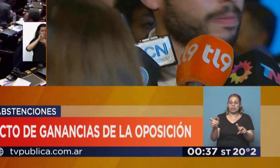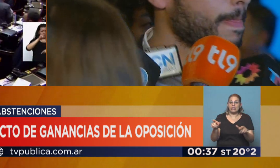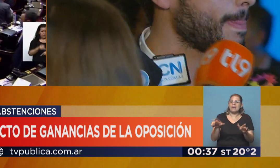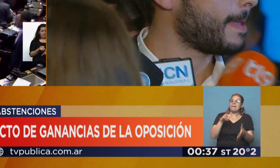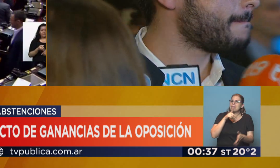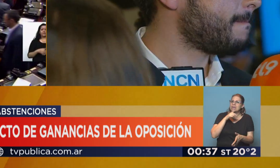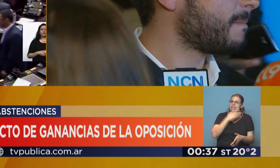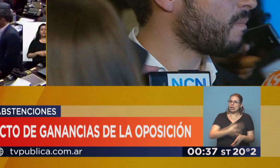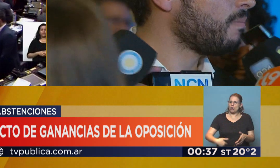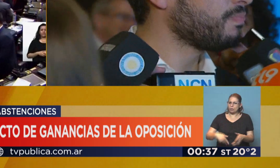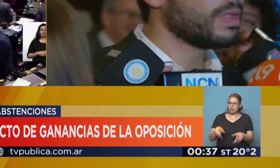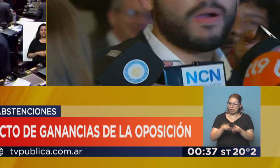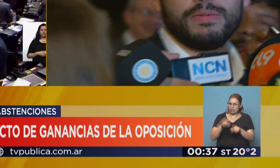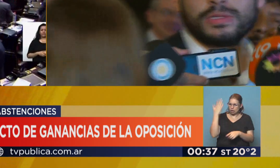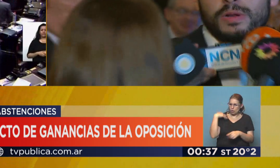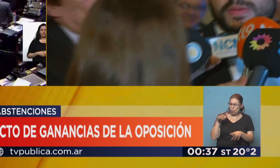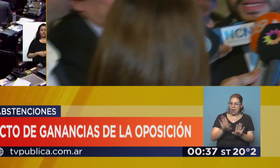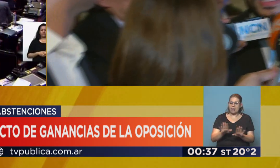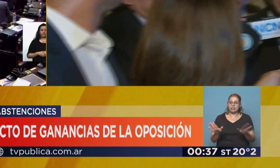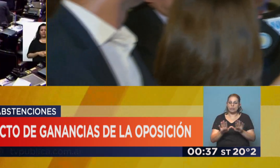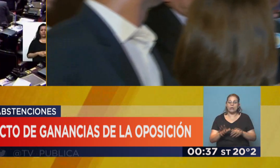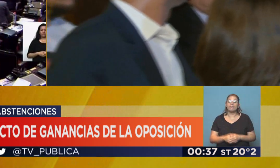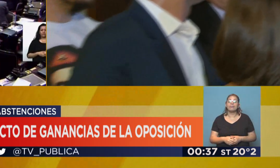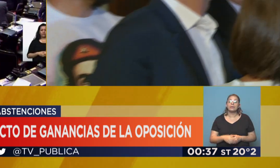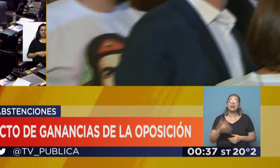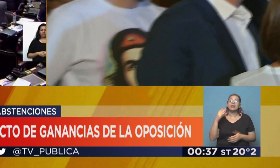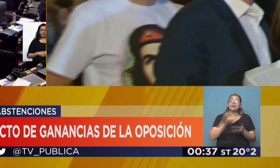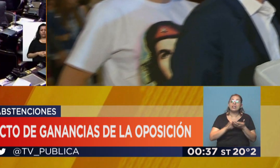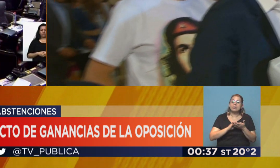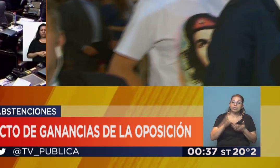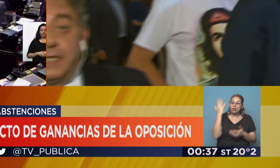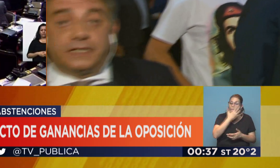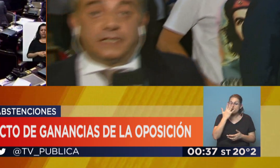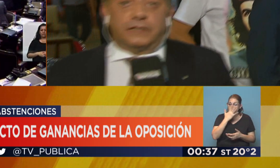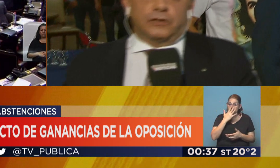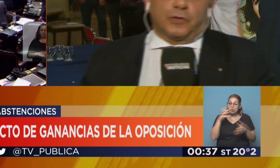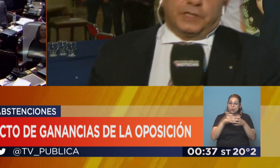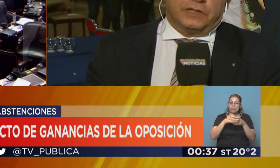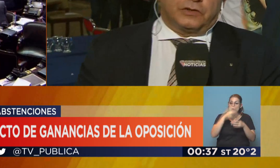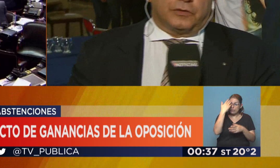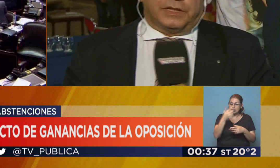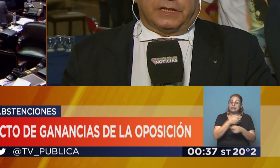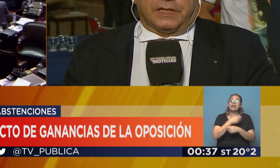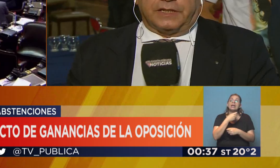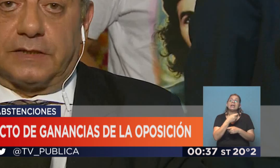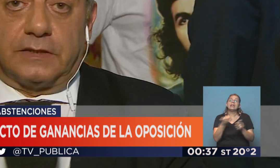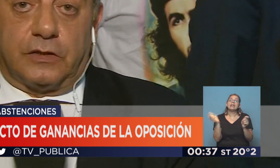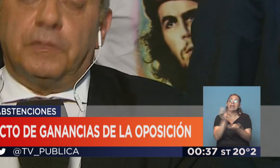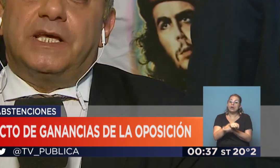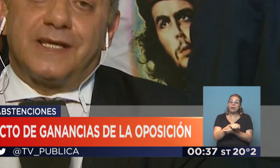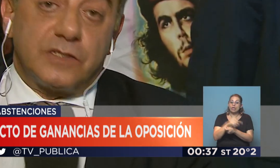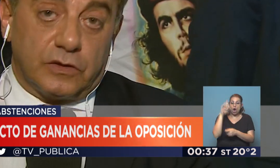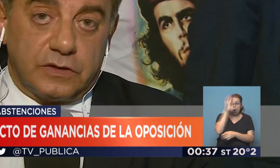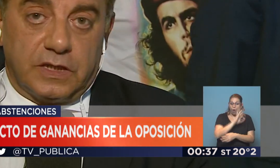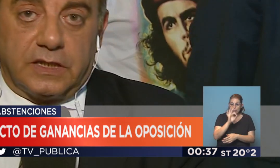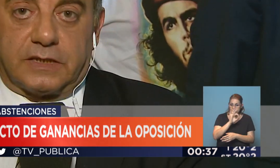anterior. Bien, el diputado Facundo Moyano, entonces, del Frente Renovador, es quien dio su opinión sobre esta sanción,